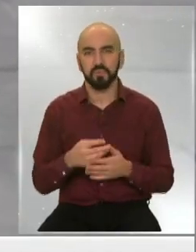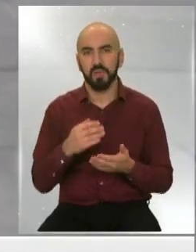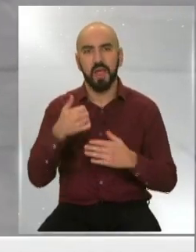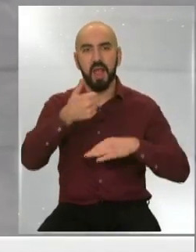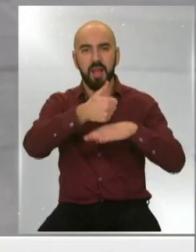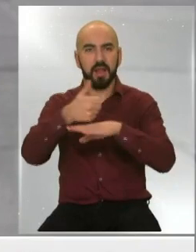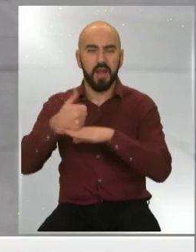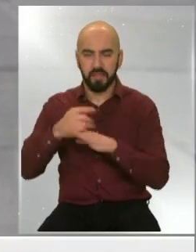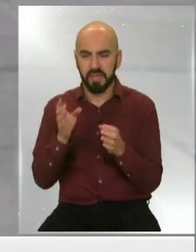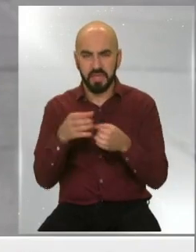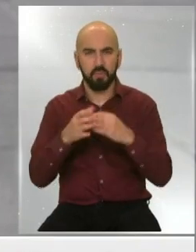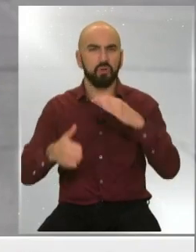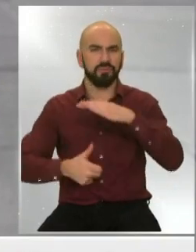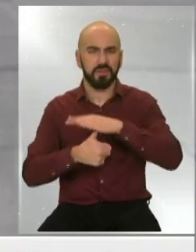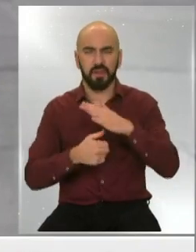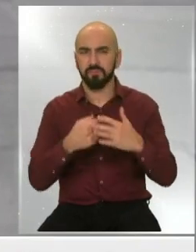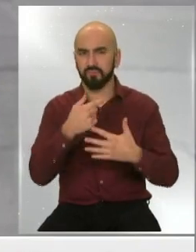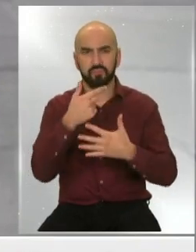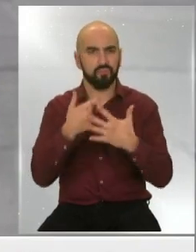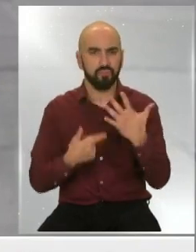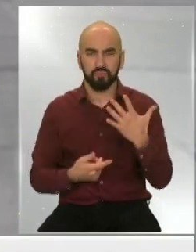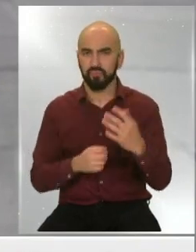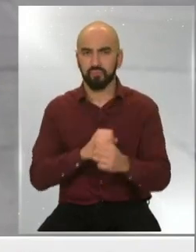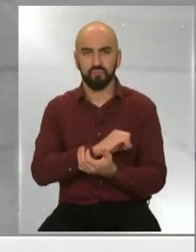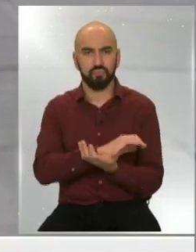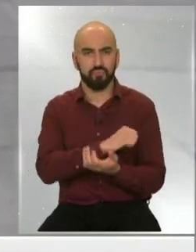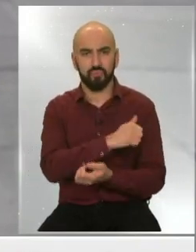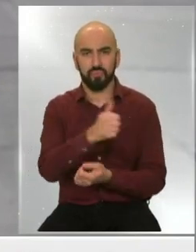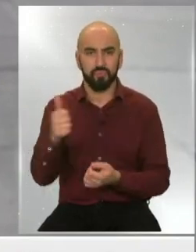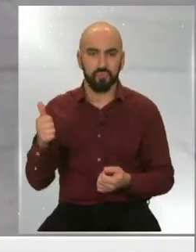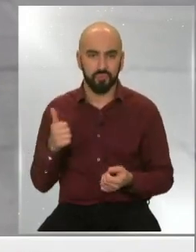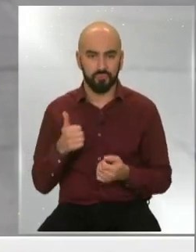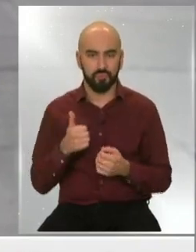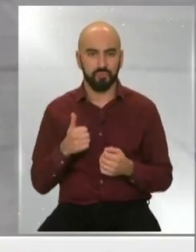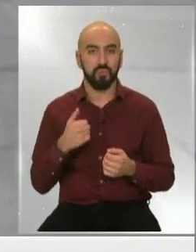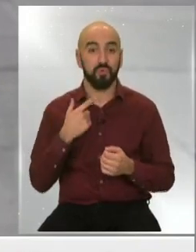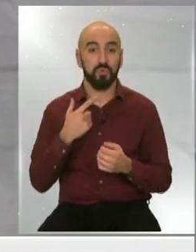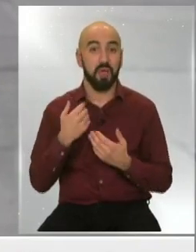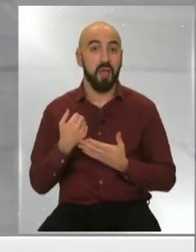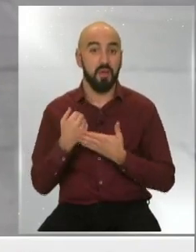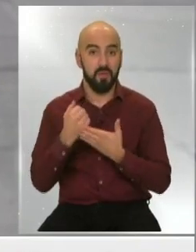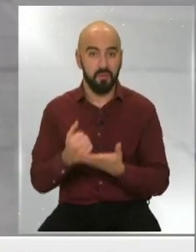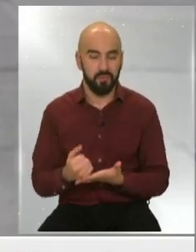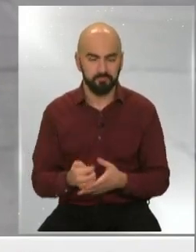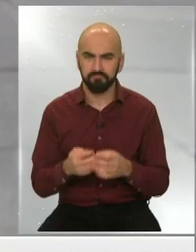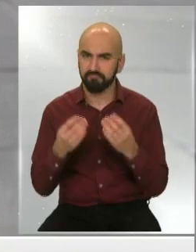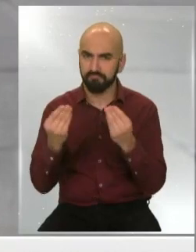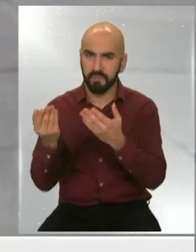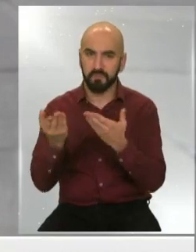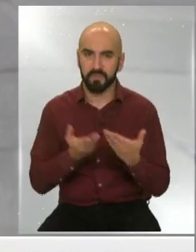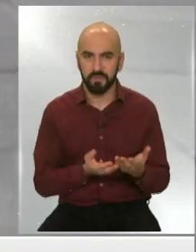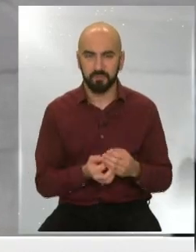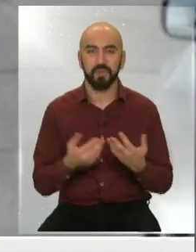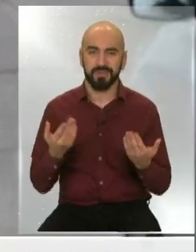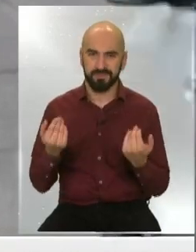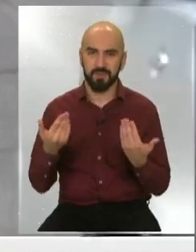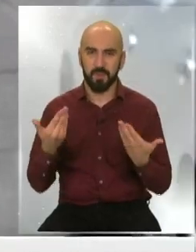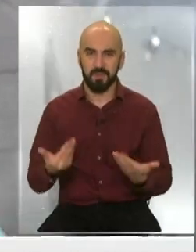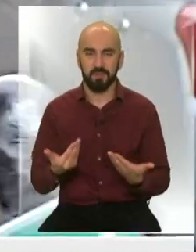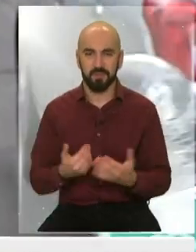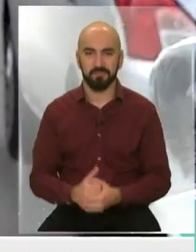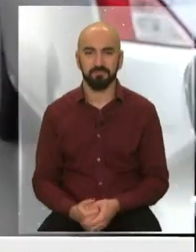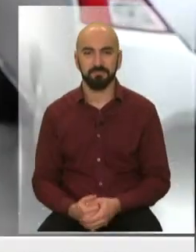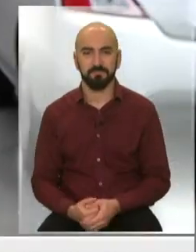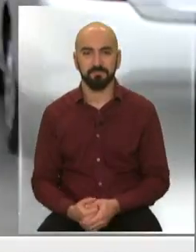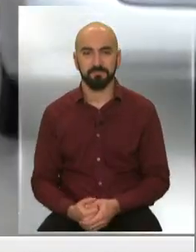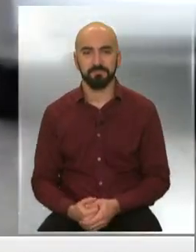de los concejales, de todos los brazos que nos quieren ayudar, bienvenidos son, porque pucha que lo necesitamos en estos momentos. Perfecto, intendente.